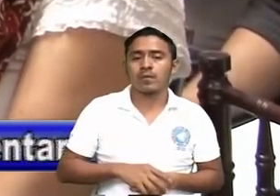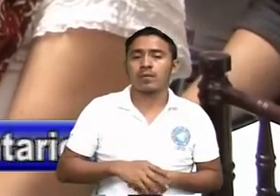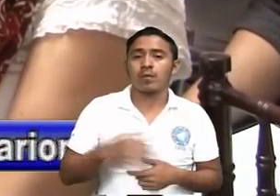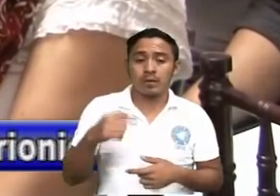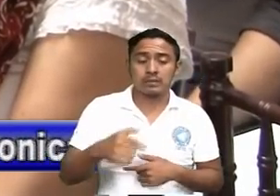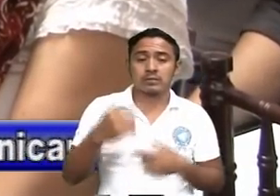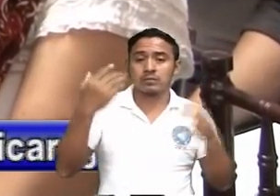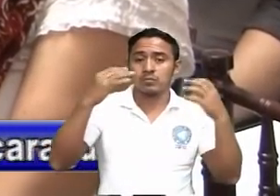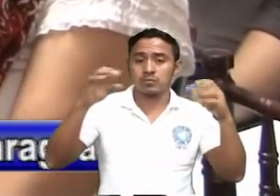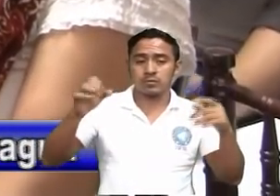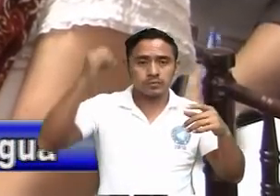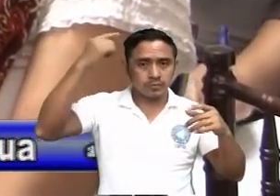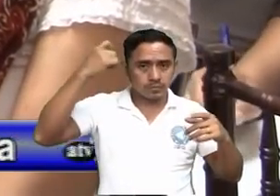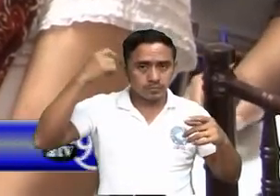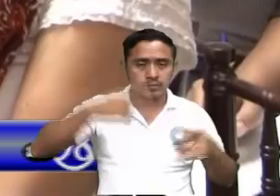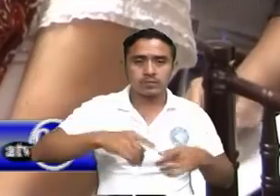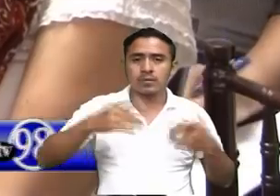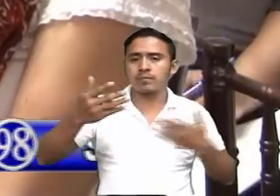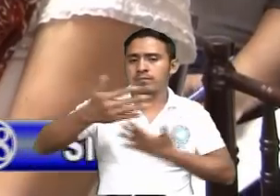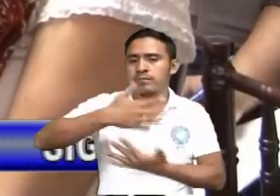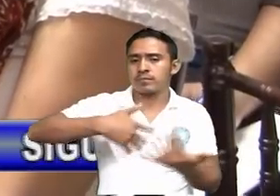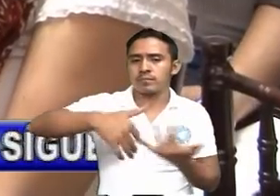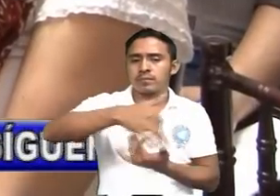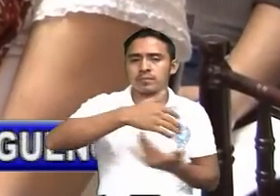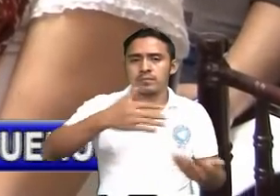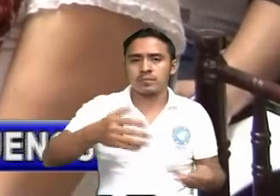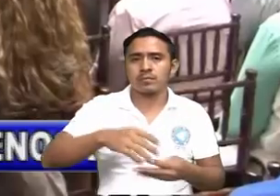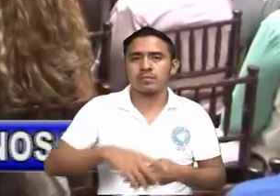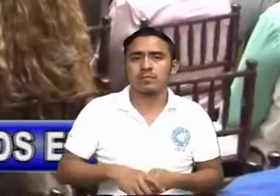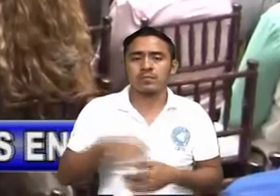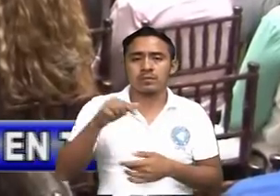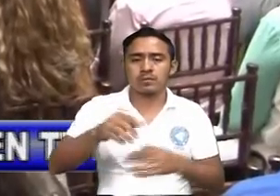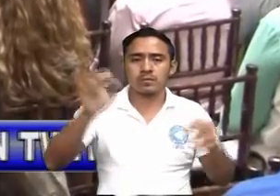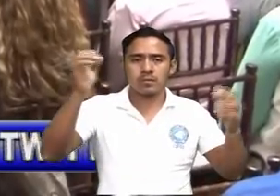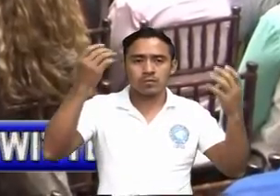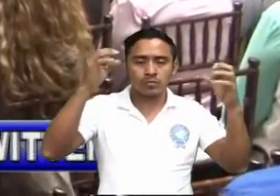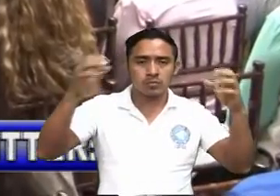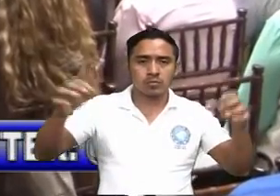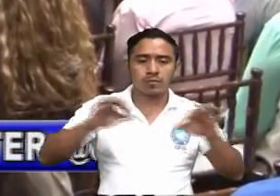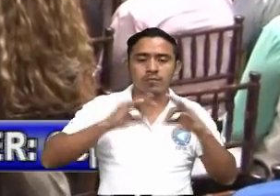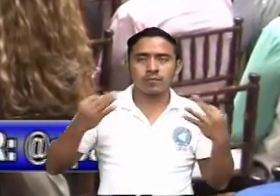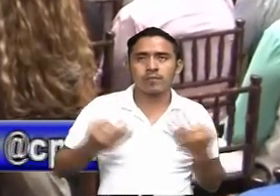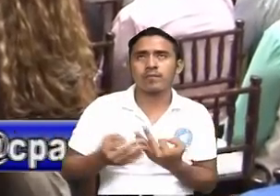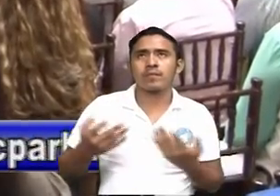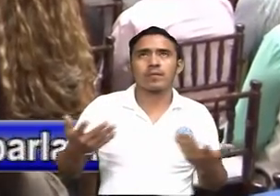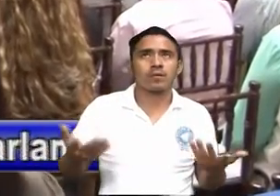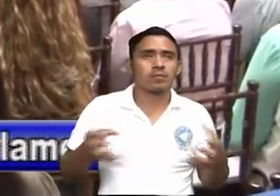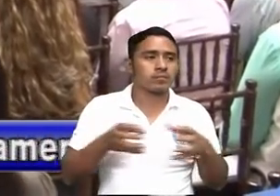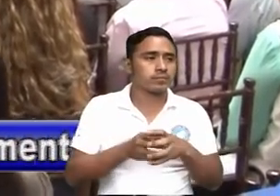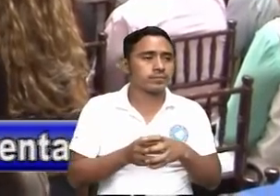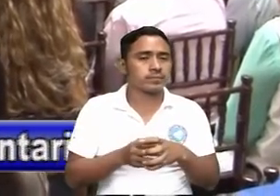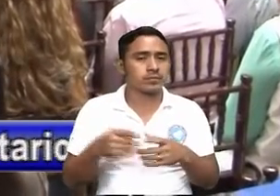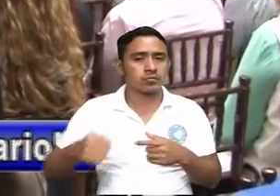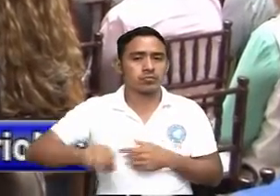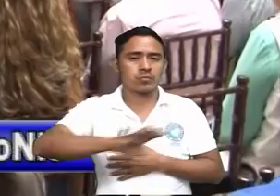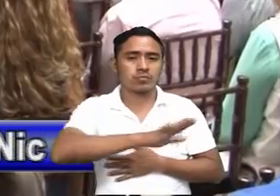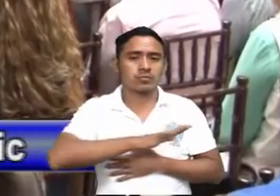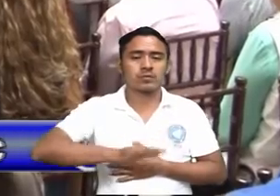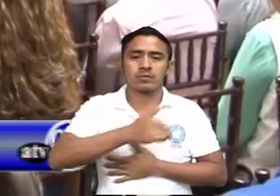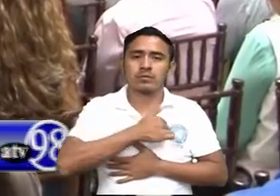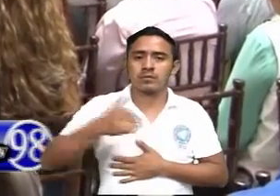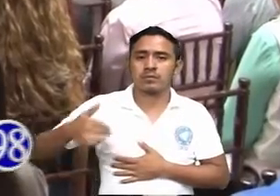esta cultura de entendimiento, de convivencia, esta cultura de armonía familiar, comunitaria y social, se